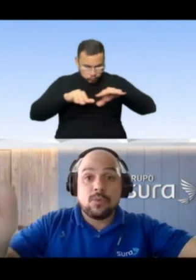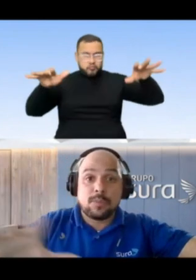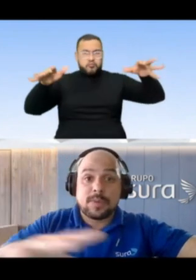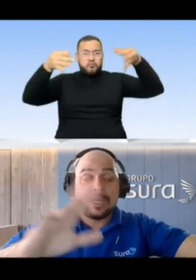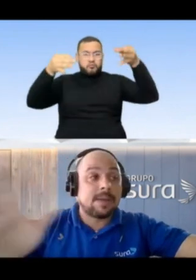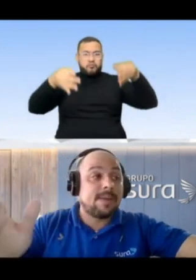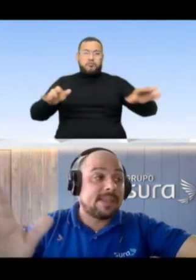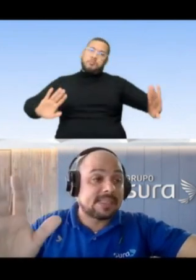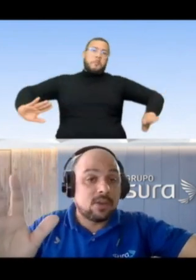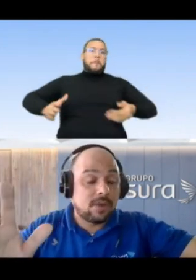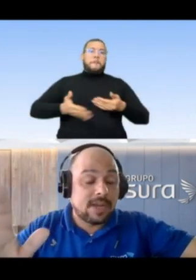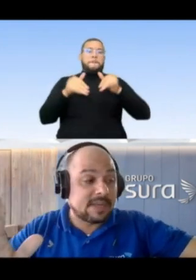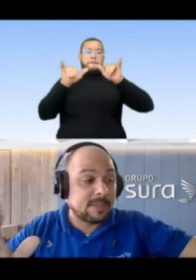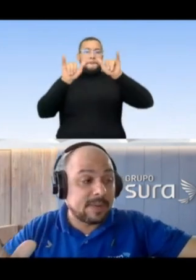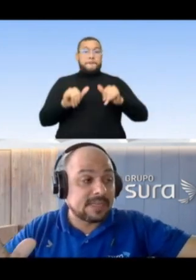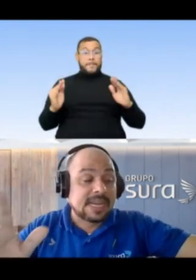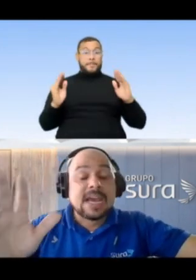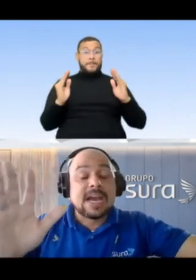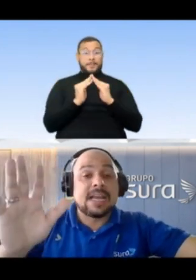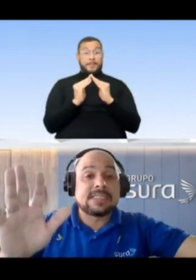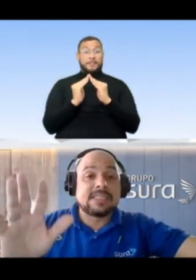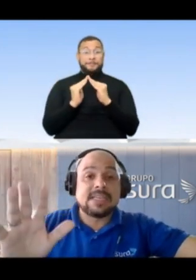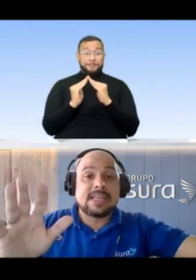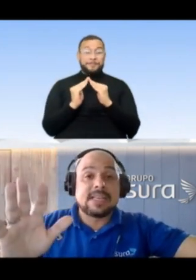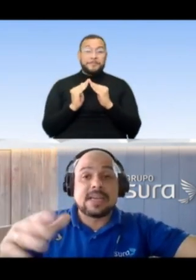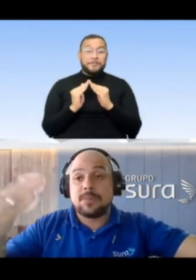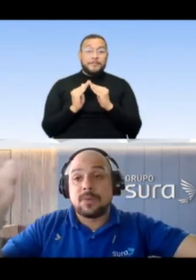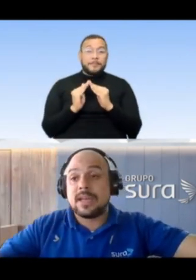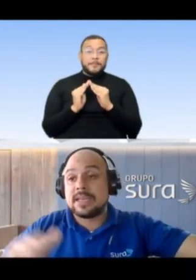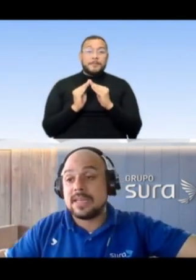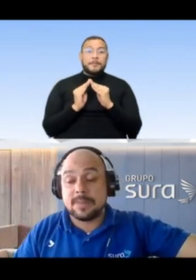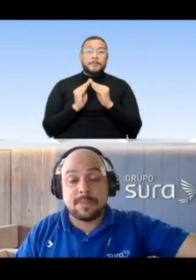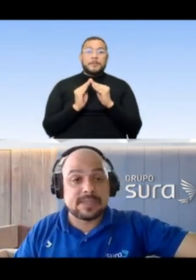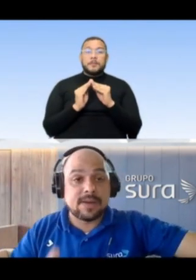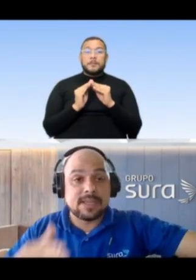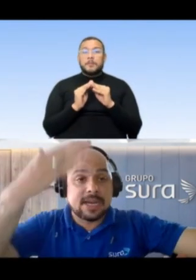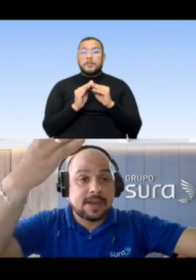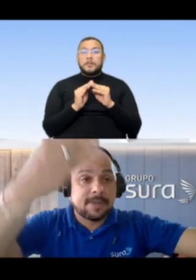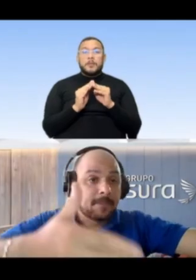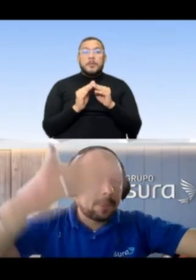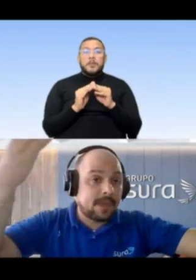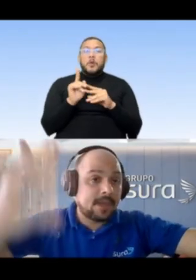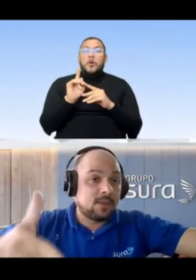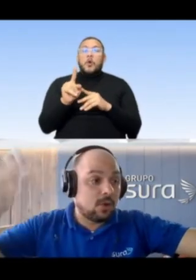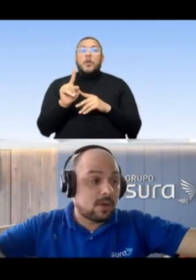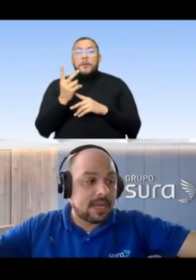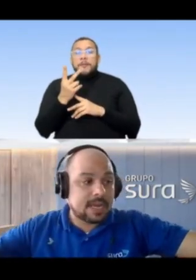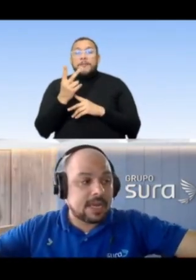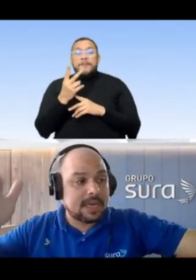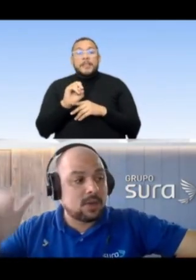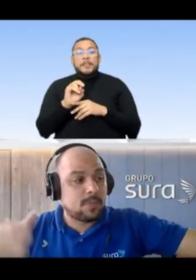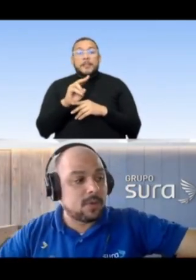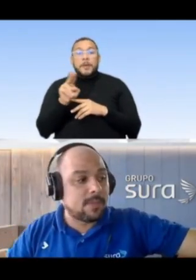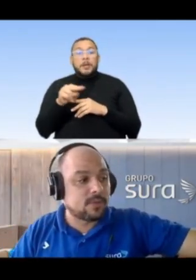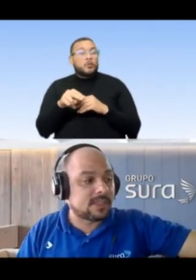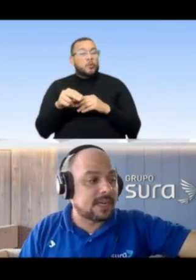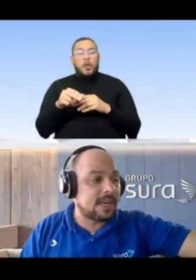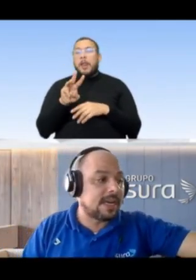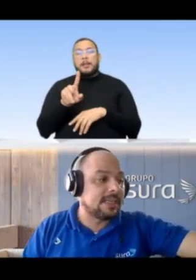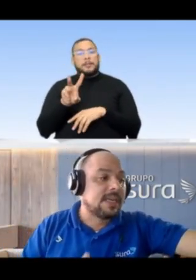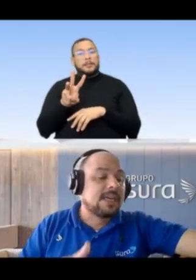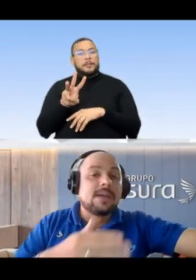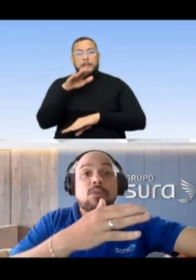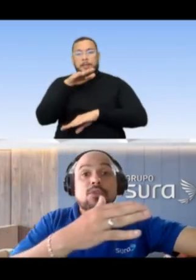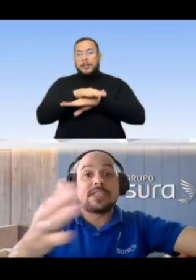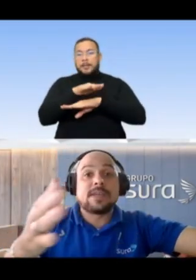y donde todo el mundo prácticamente salió de las empresas a las 3 de la tarde, porque a las 6 empezaba ya el toque de queda y no podíamos